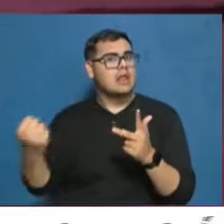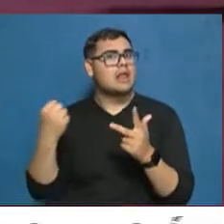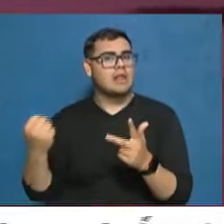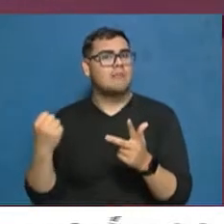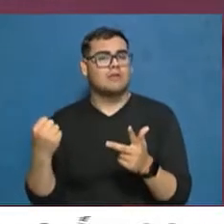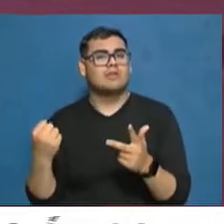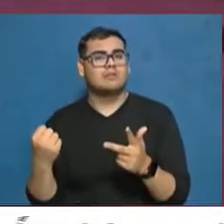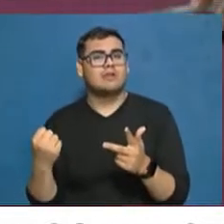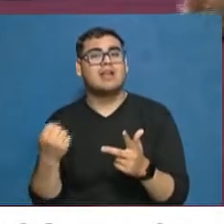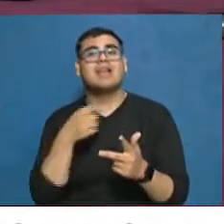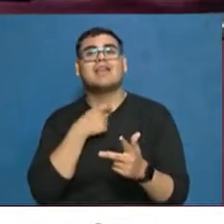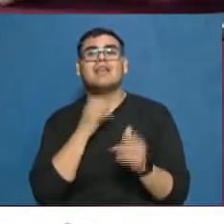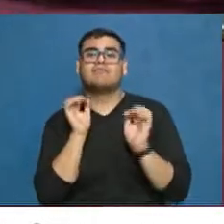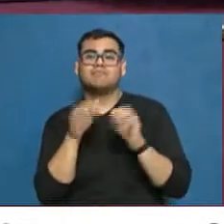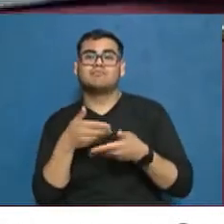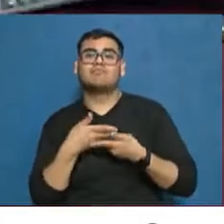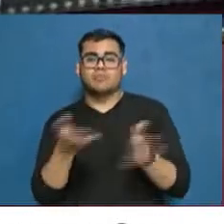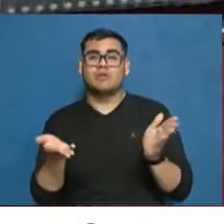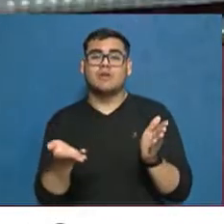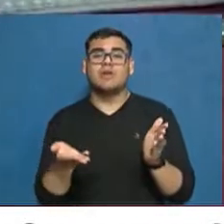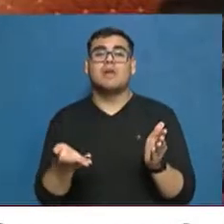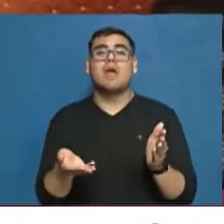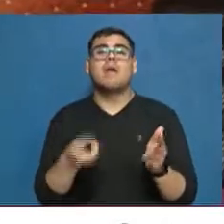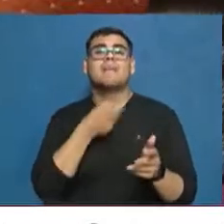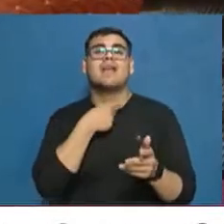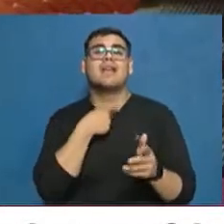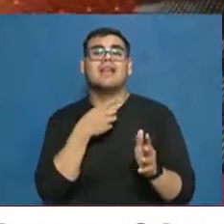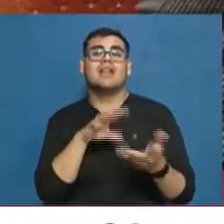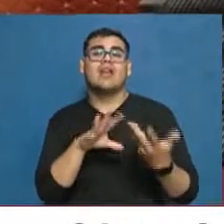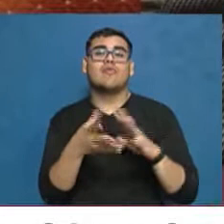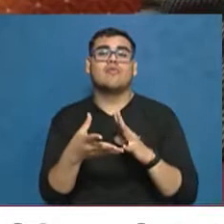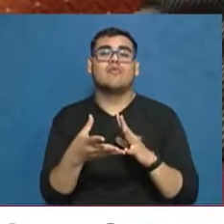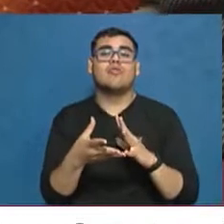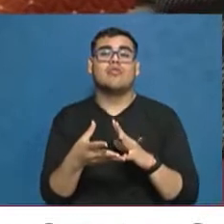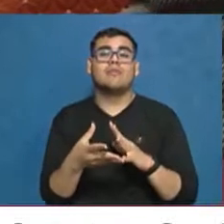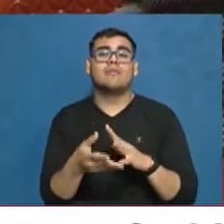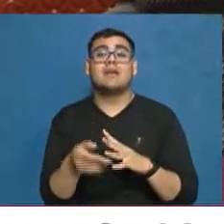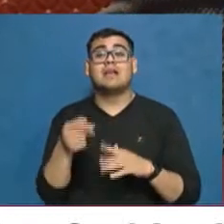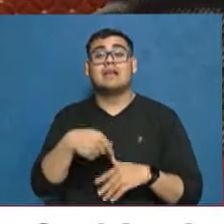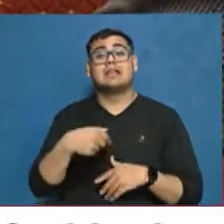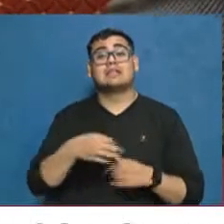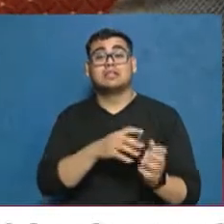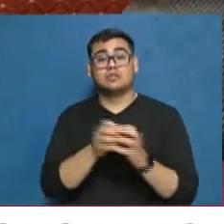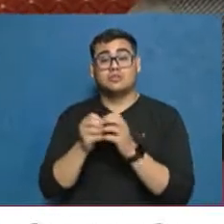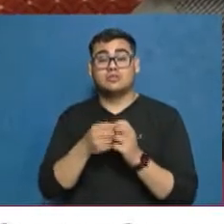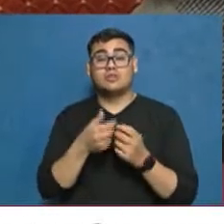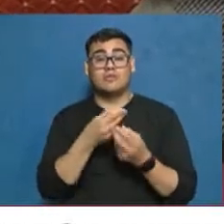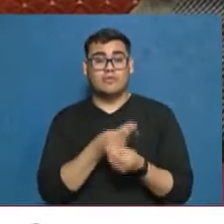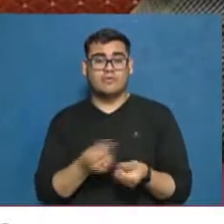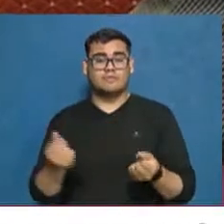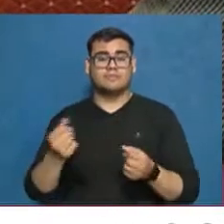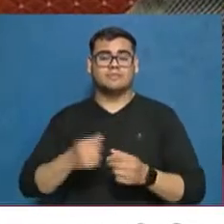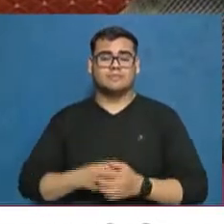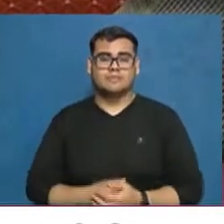que más mendocinos representan, claro, y de esa forma intentar empezar a cerrar esta reunión salarial de 2022. Muy